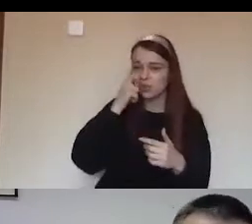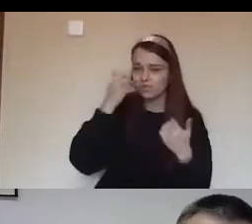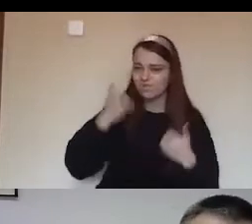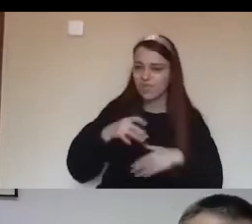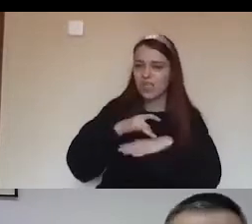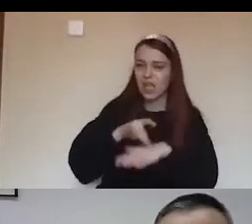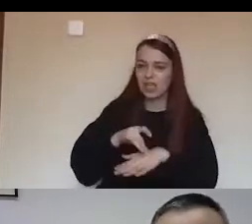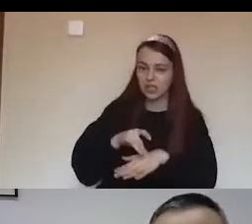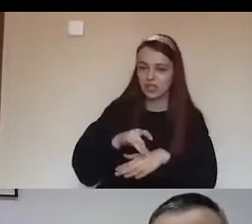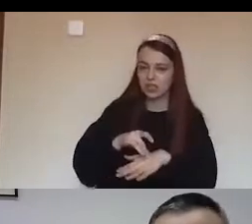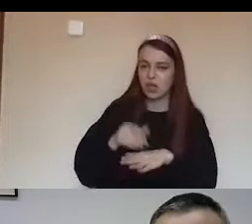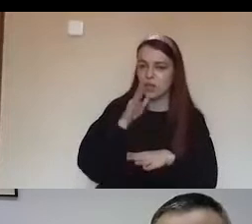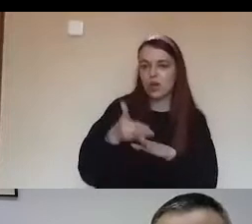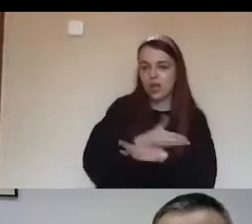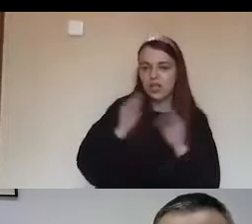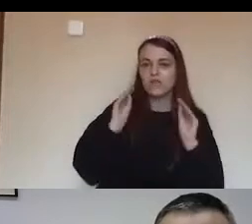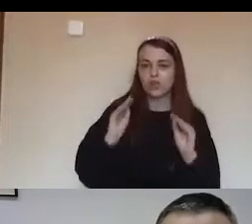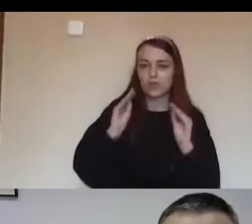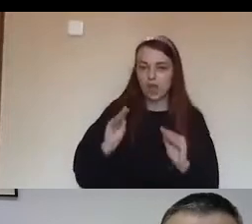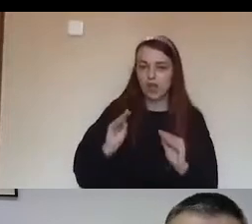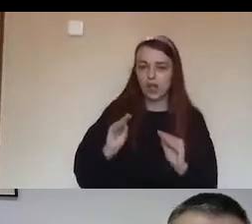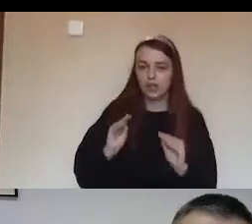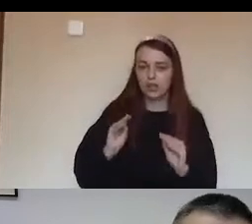hueso formadas,